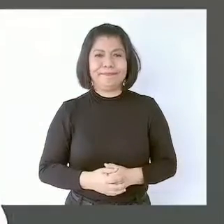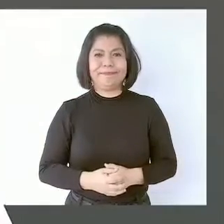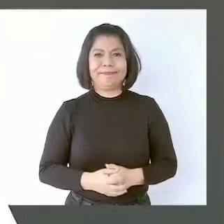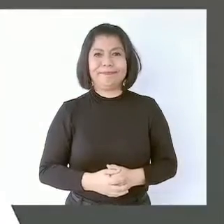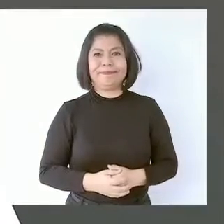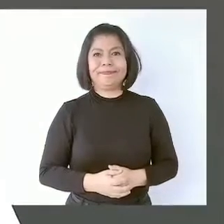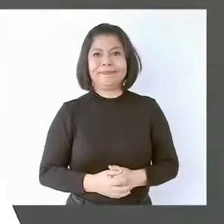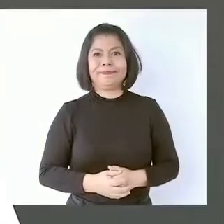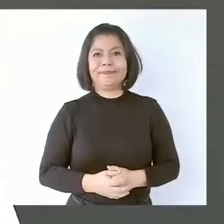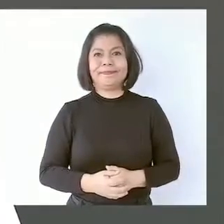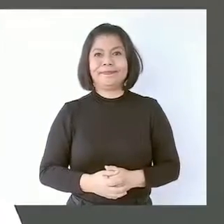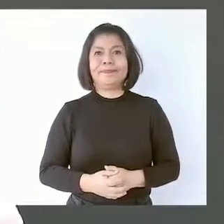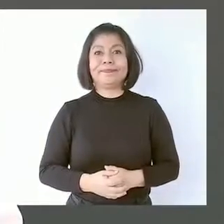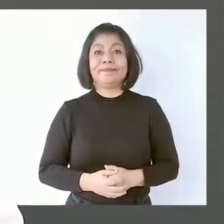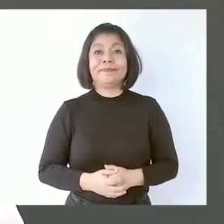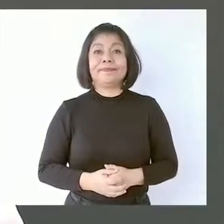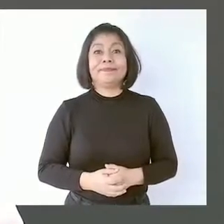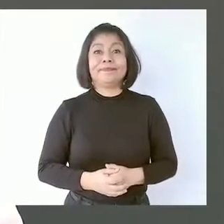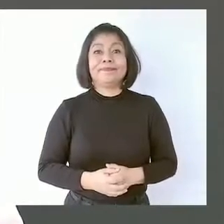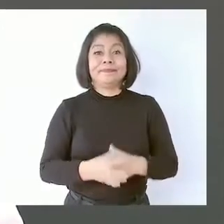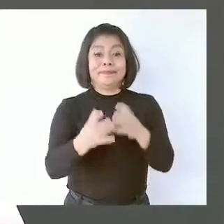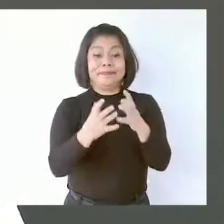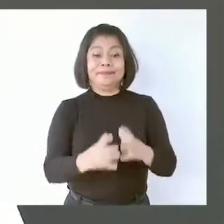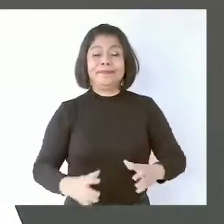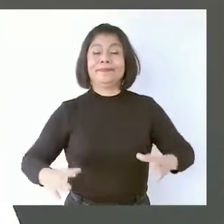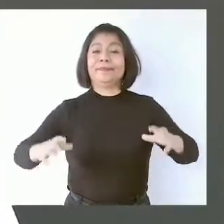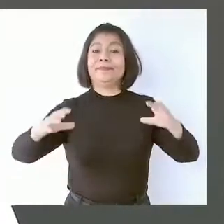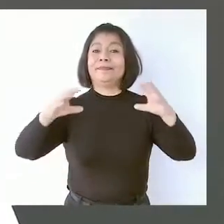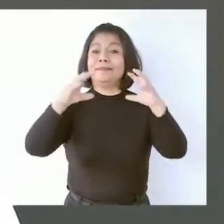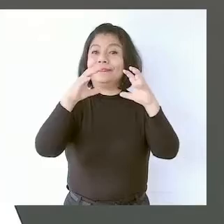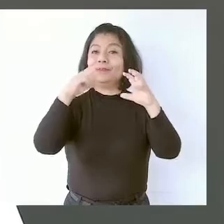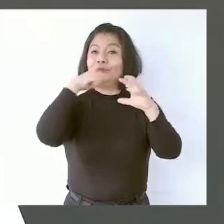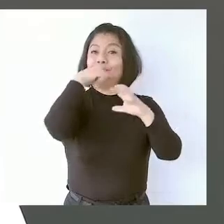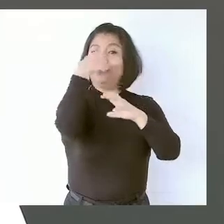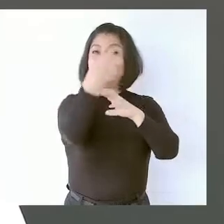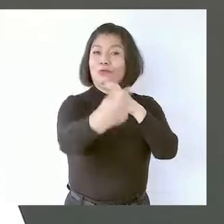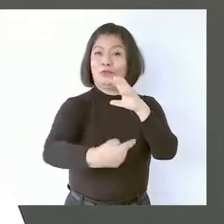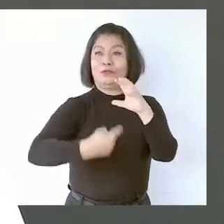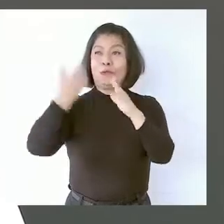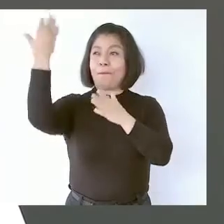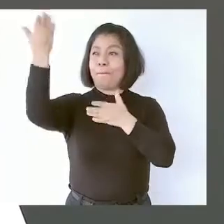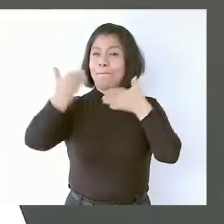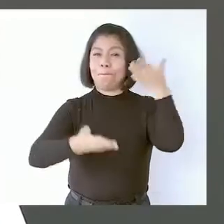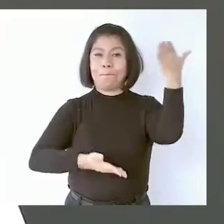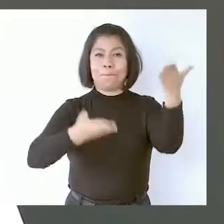porque va a ir arriba de